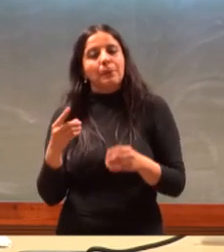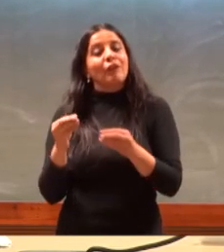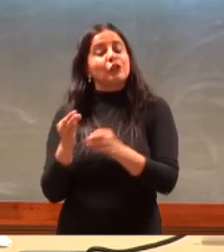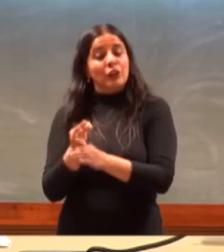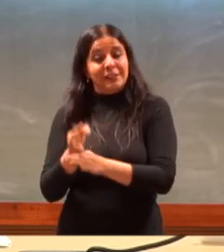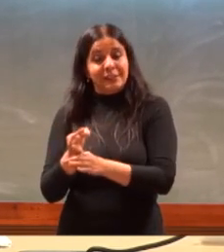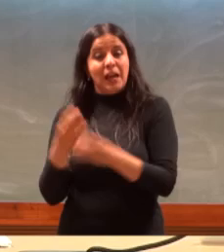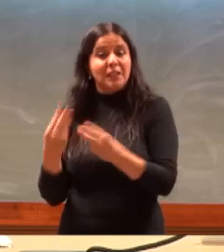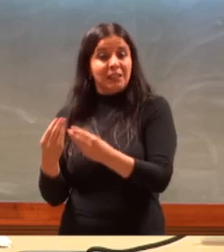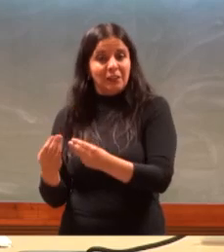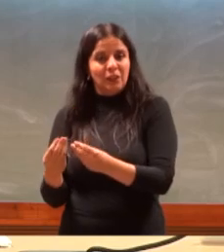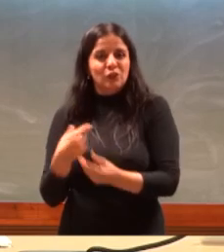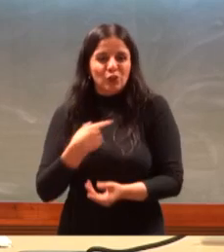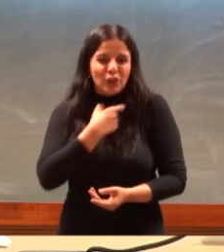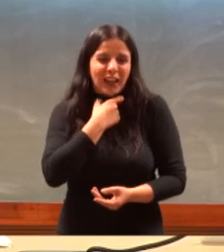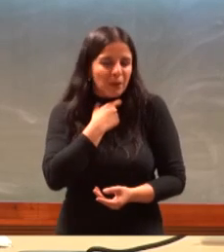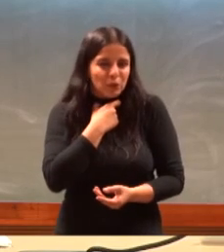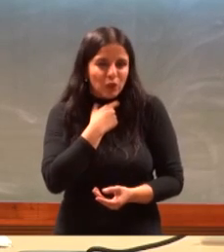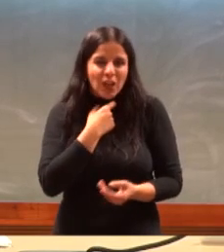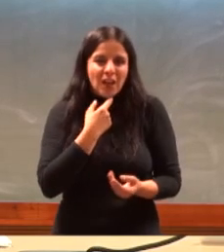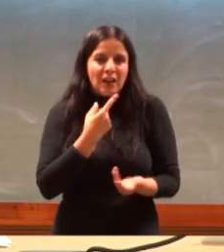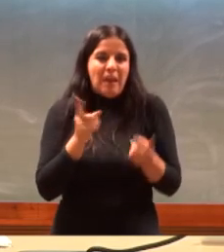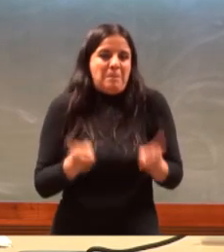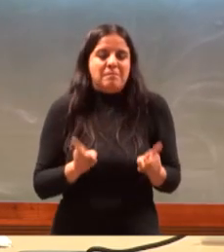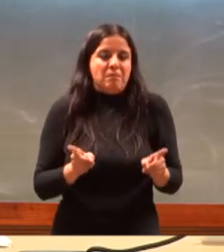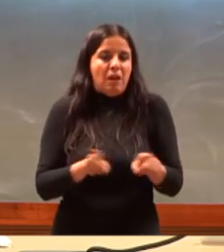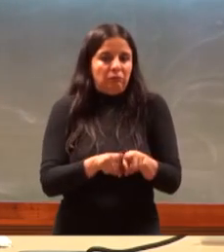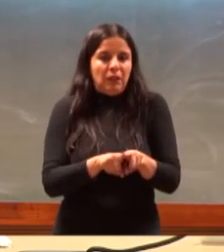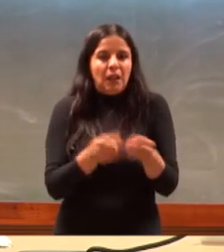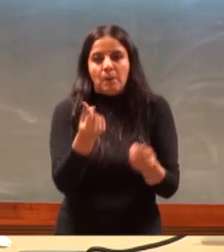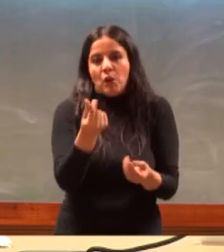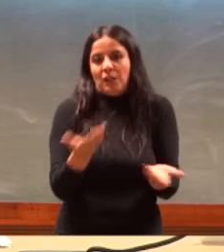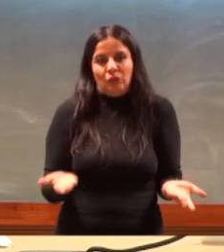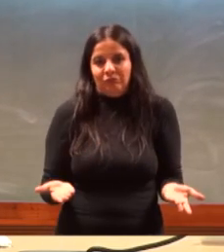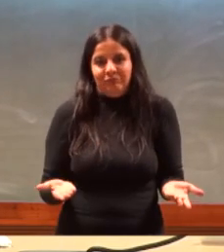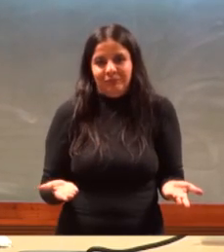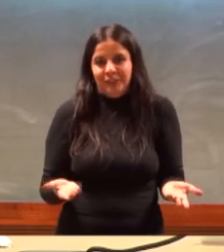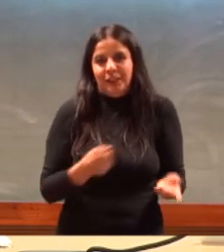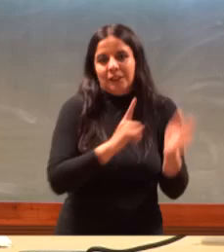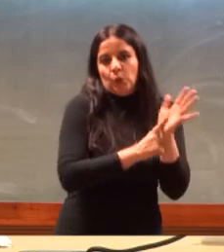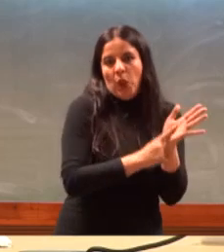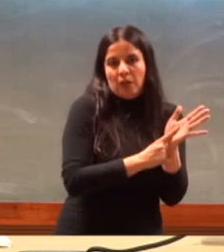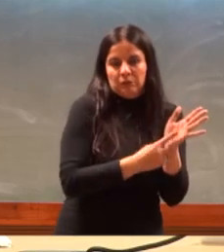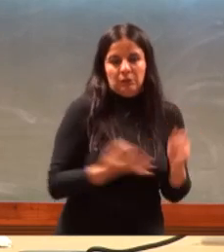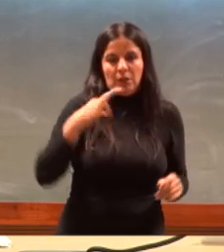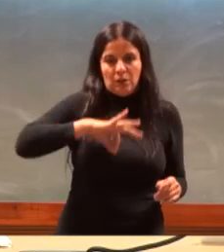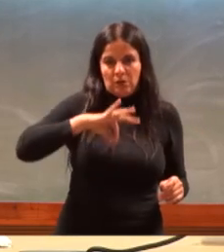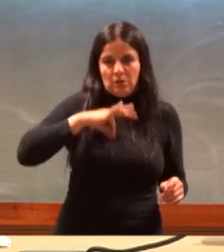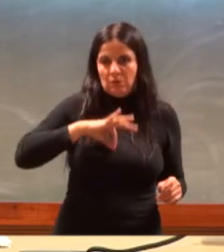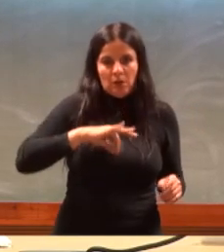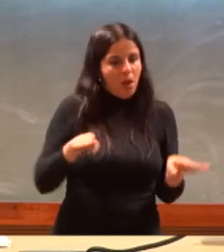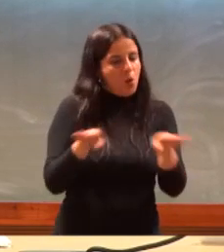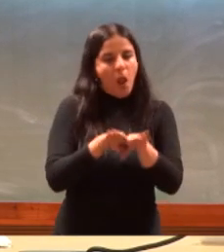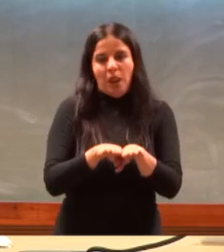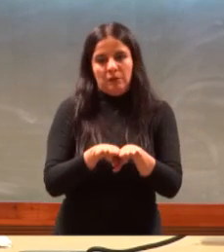remuneración por lo menos O sea que el que trabaja como adjunto que trabaja de titular se le reconozca como titular o un docente que trabaja en un agrupamiento se